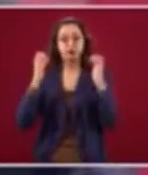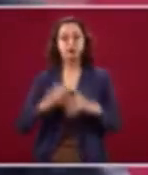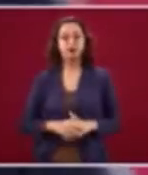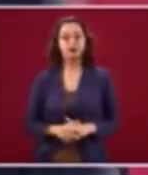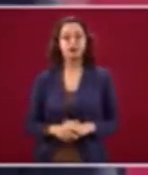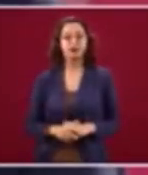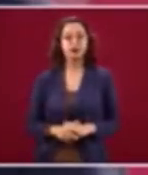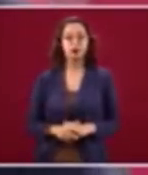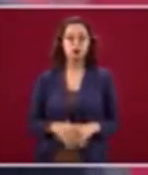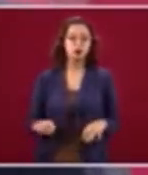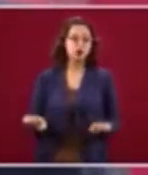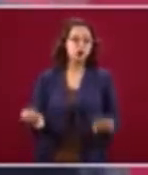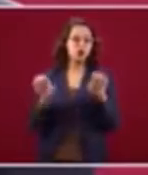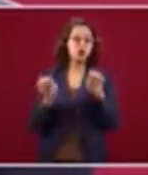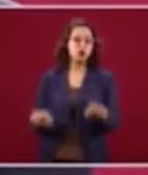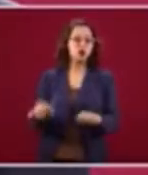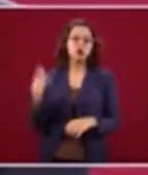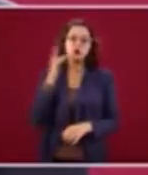gran lujo,